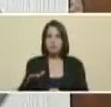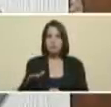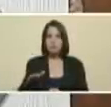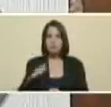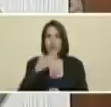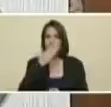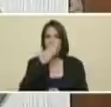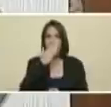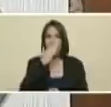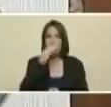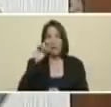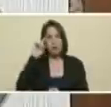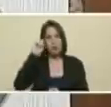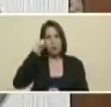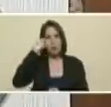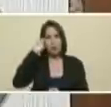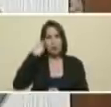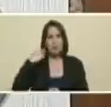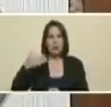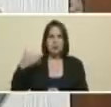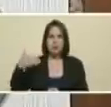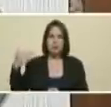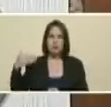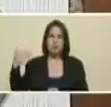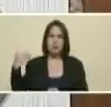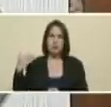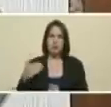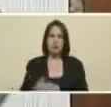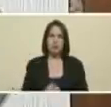lo recordaba hace poco, compañero,